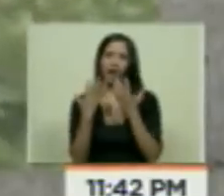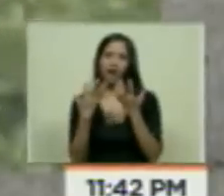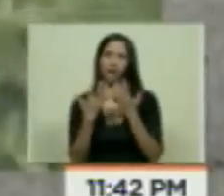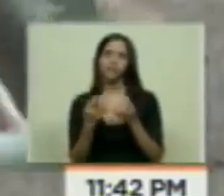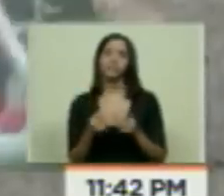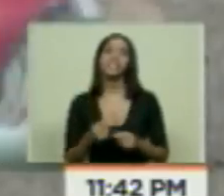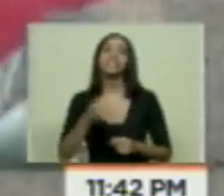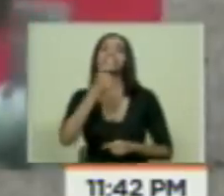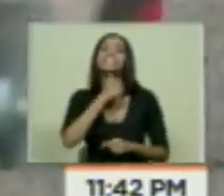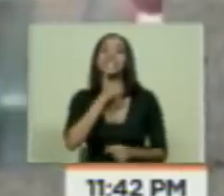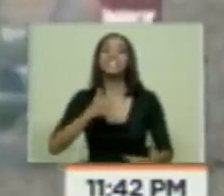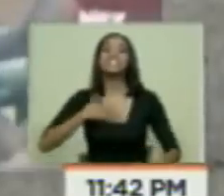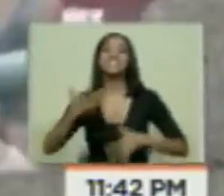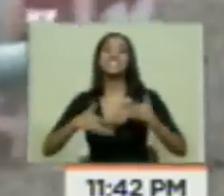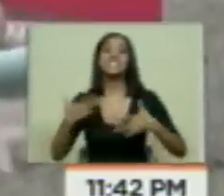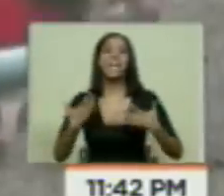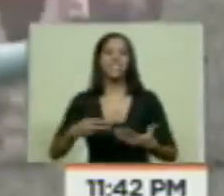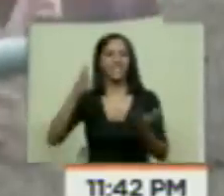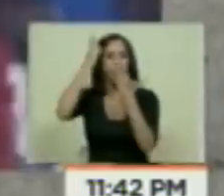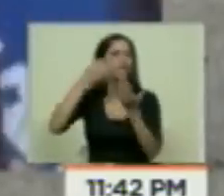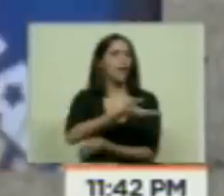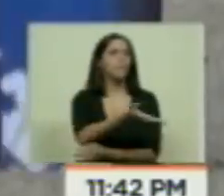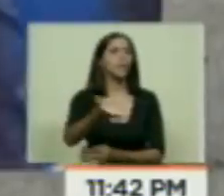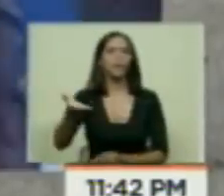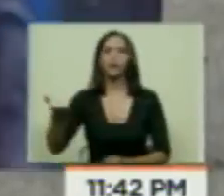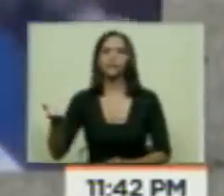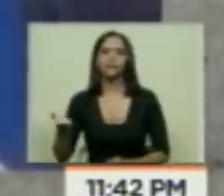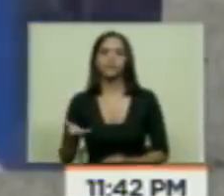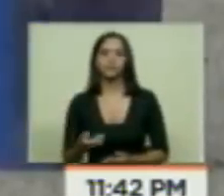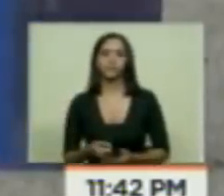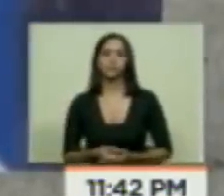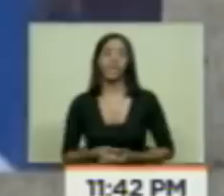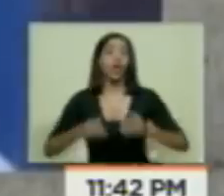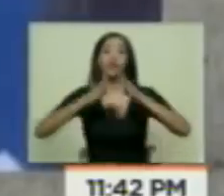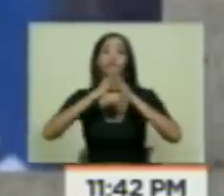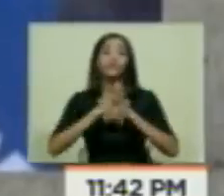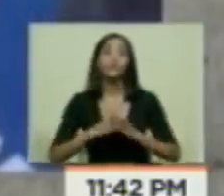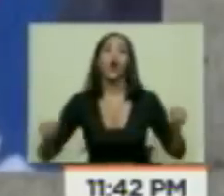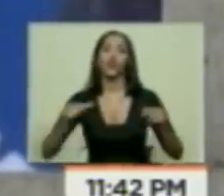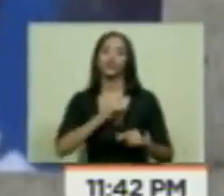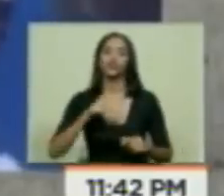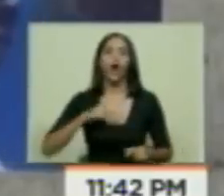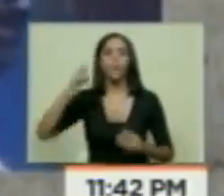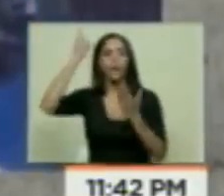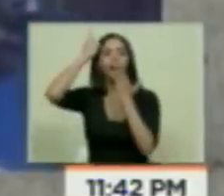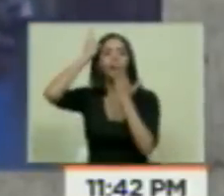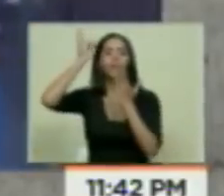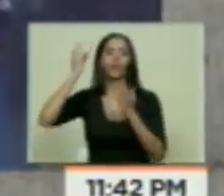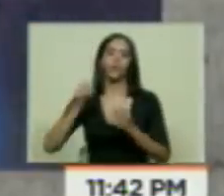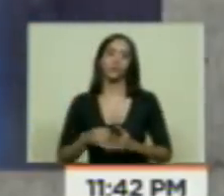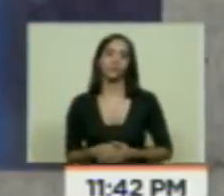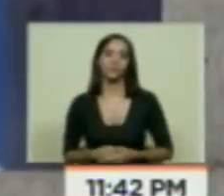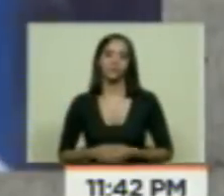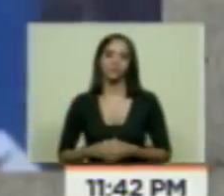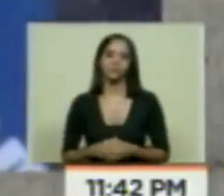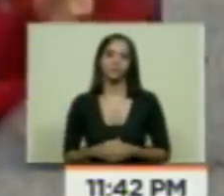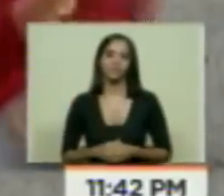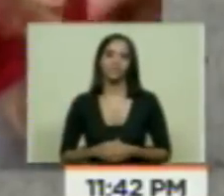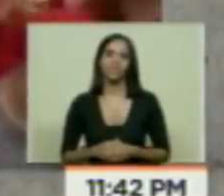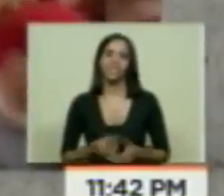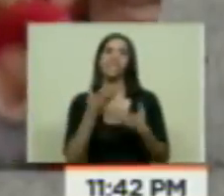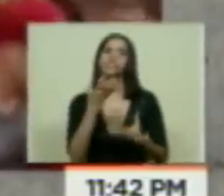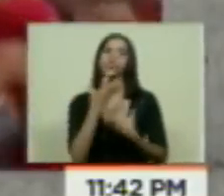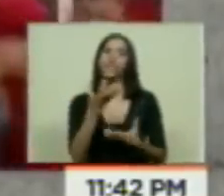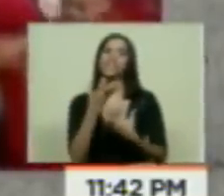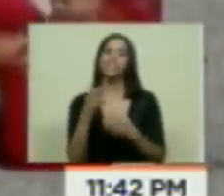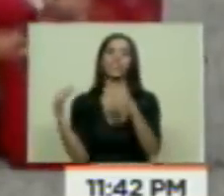¿Quién se siente aquí Guaycaipuro? Todos somos Guaycaipuro. Y su grito de